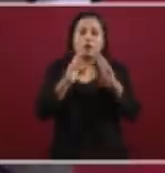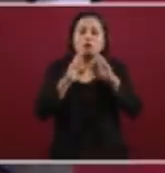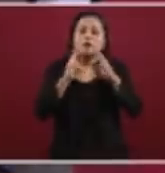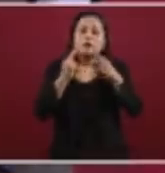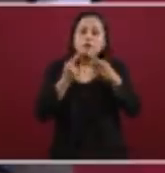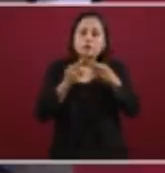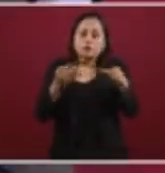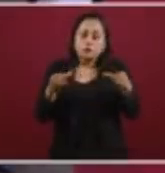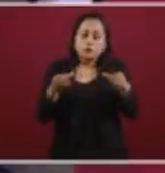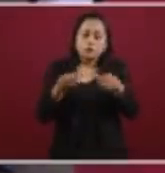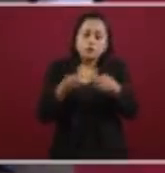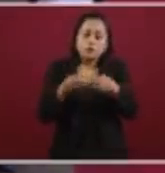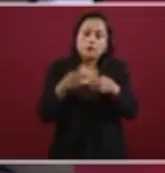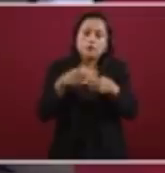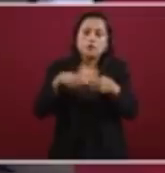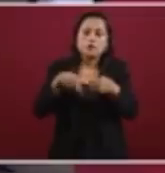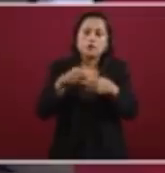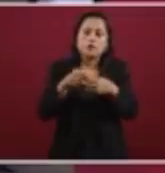este